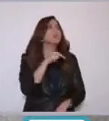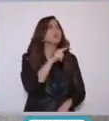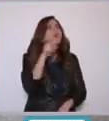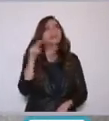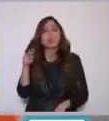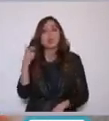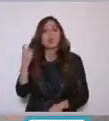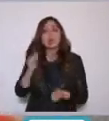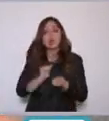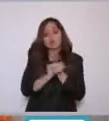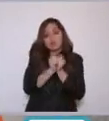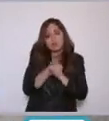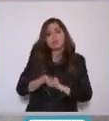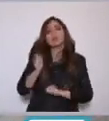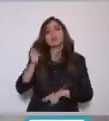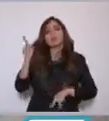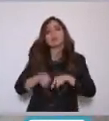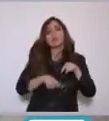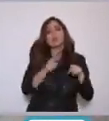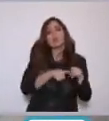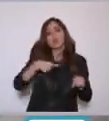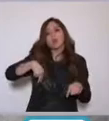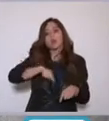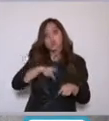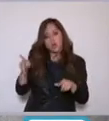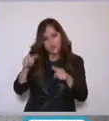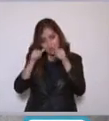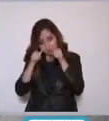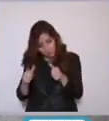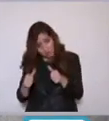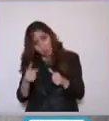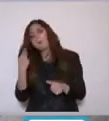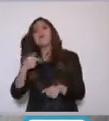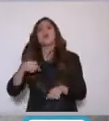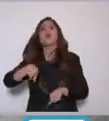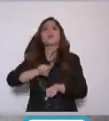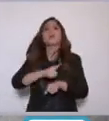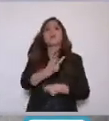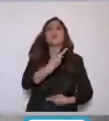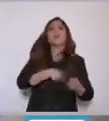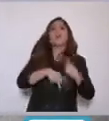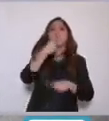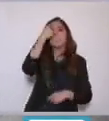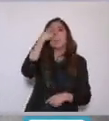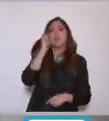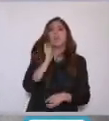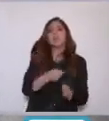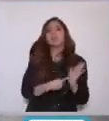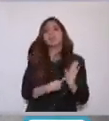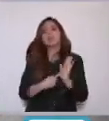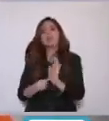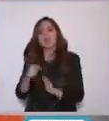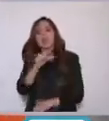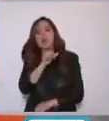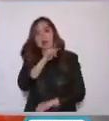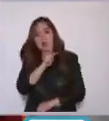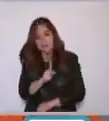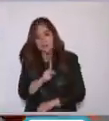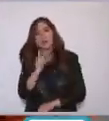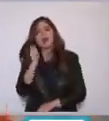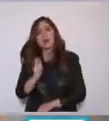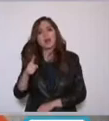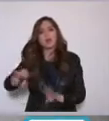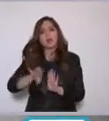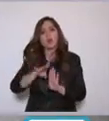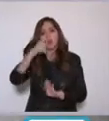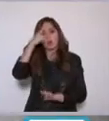más factores que nos van quitando la atención, y la intención justamente del día de hoy es compartirles aplicaciones que nos ayuden, uno, a